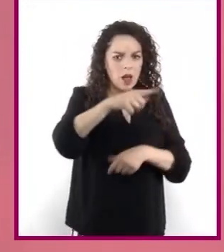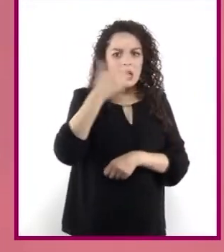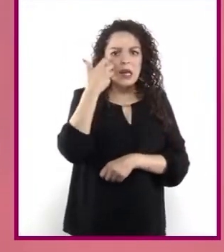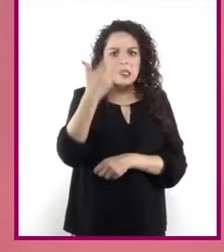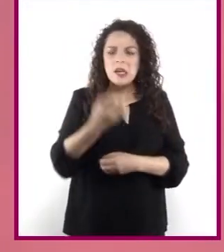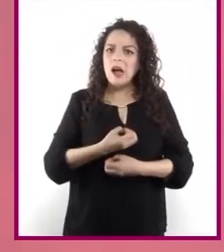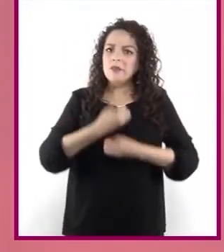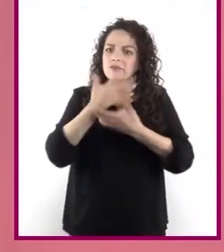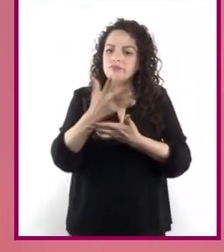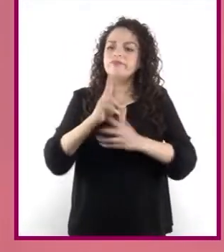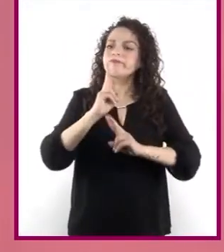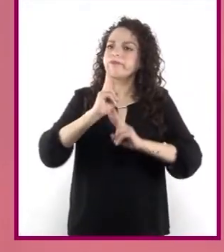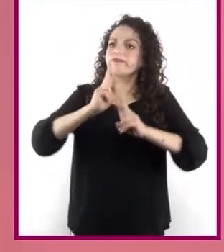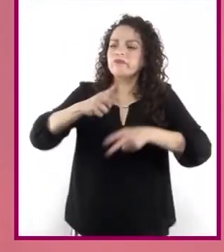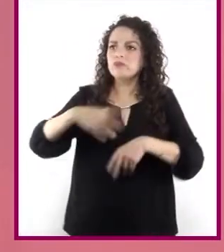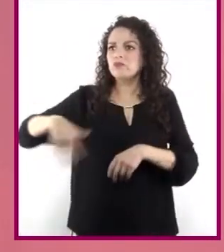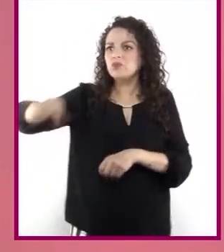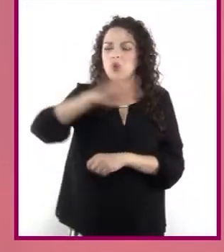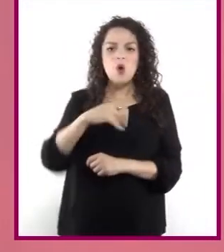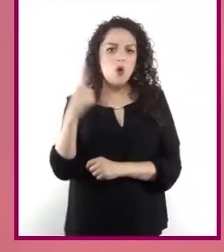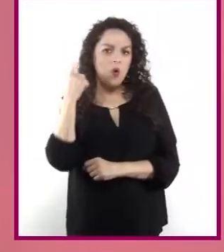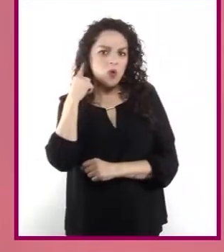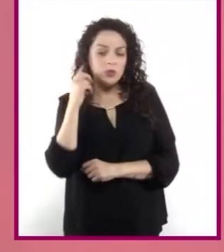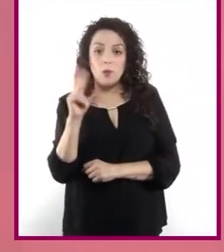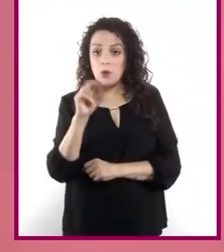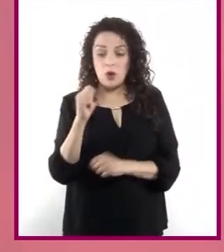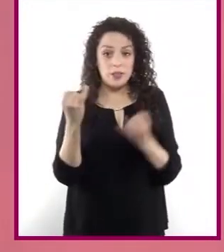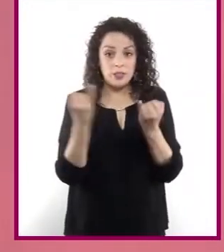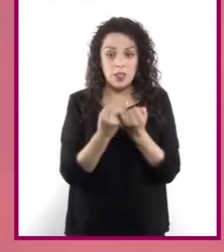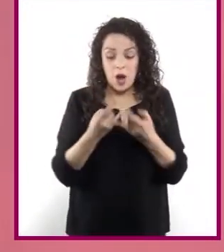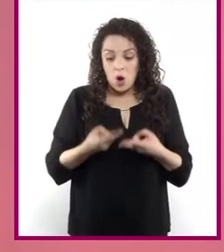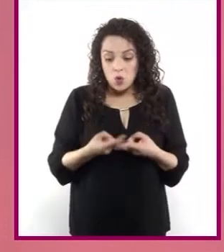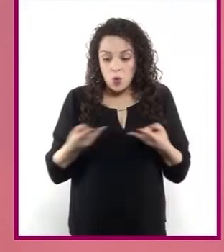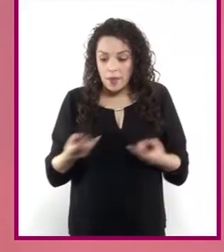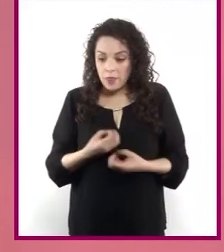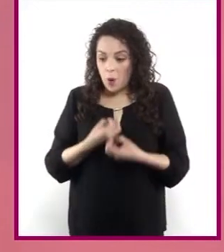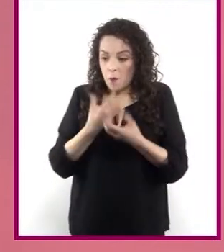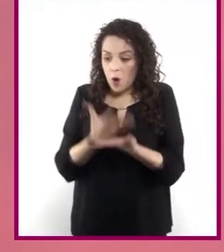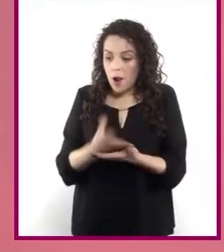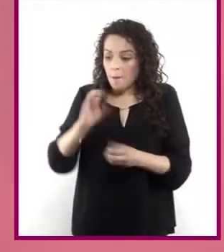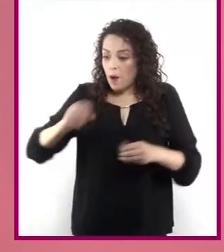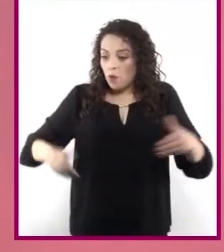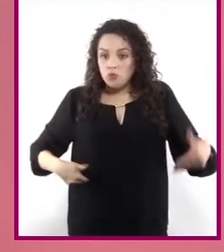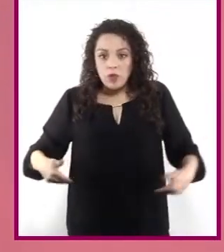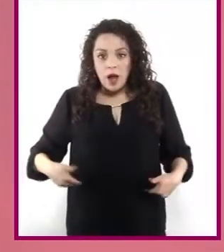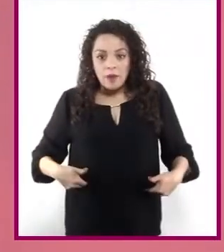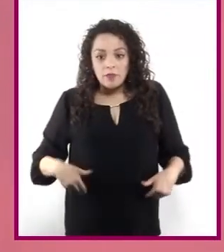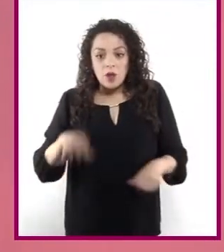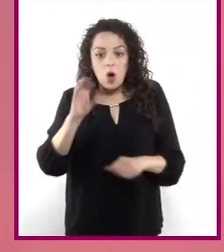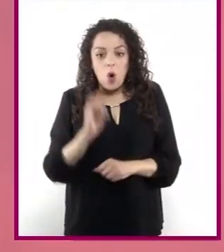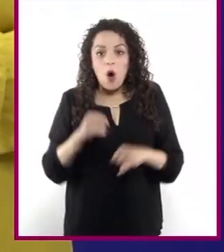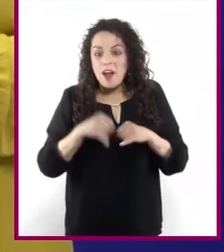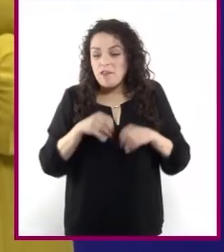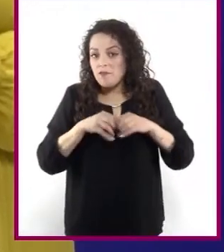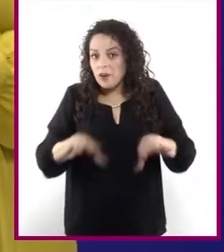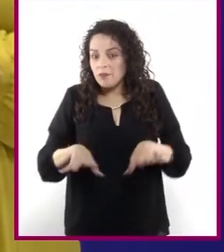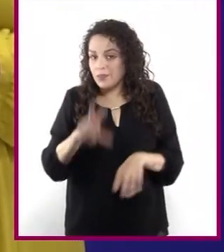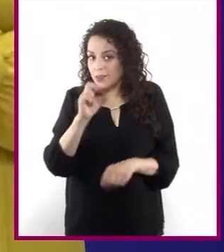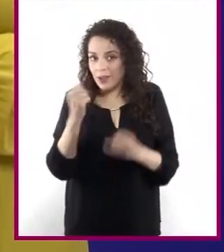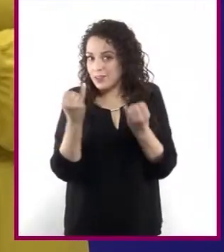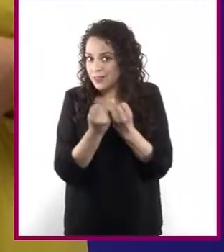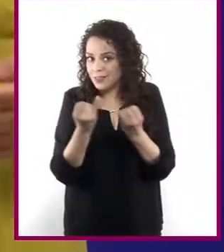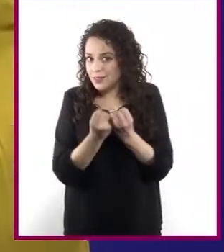leer en voz alta. No es lo mismo leer un cuento, un poema, una obra de teatro o un texto informativo para